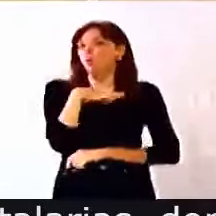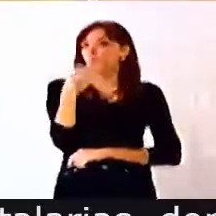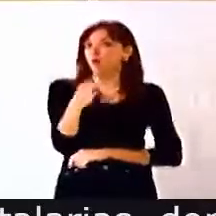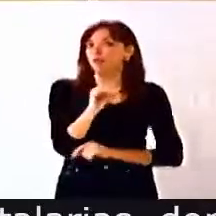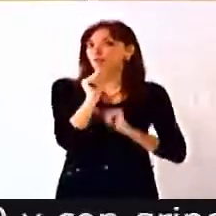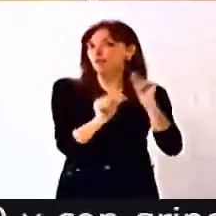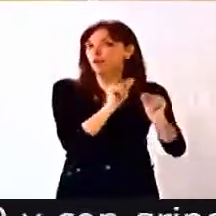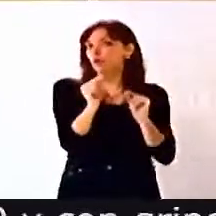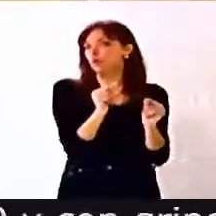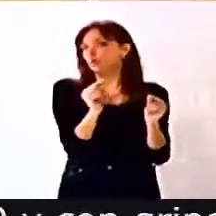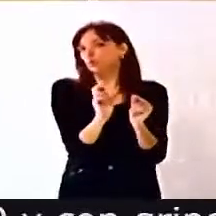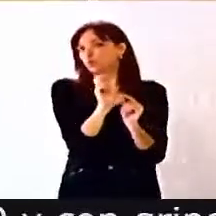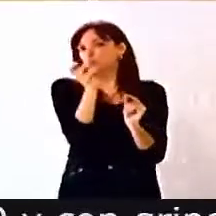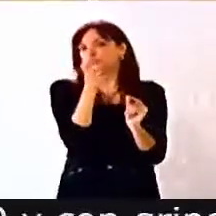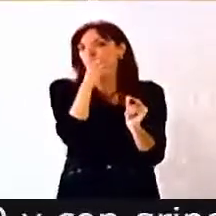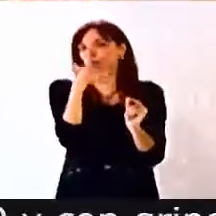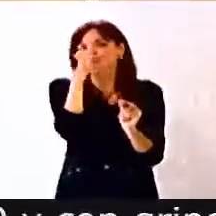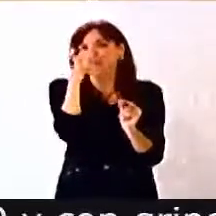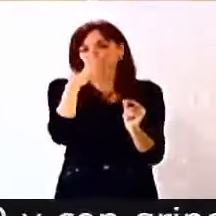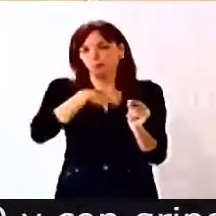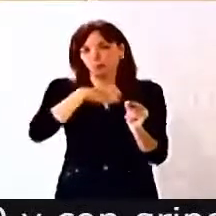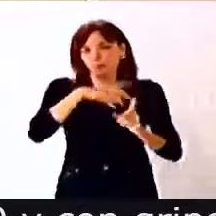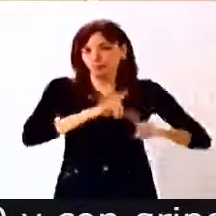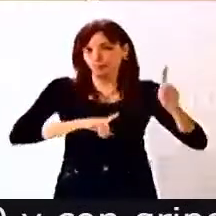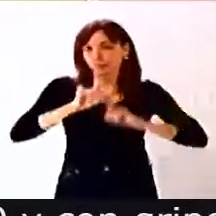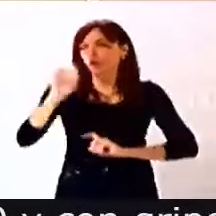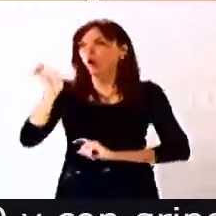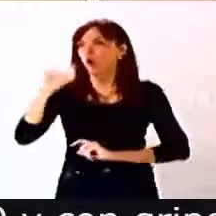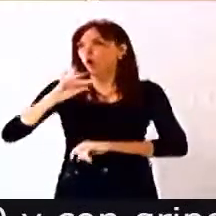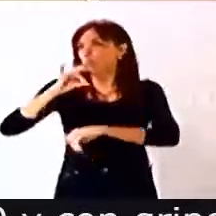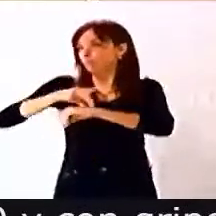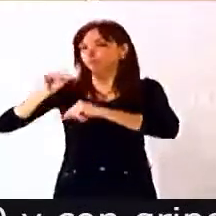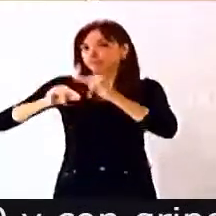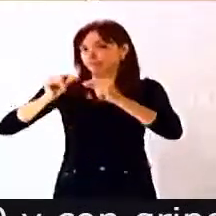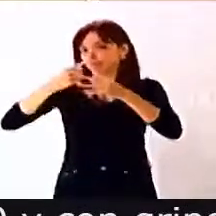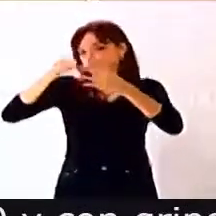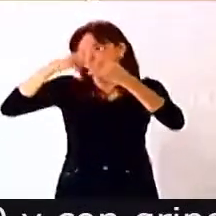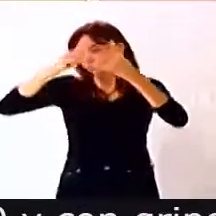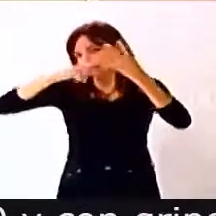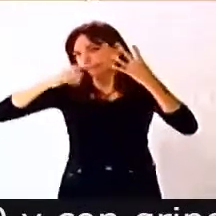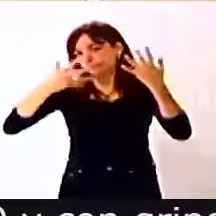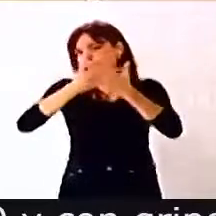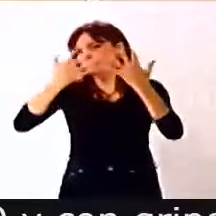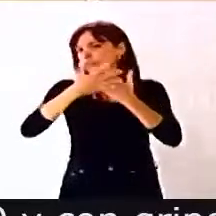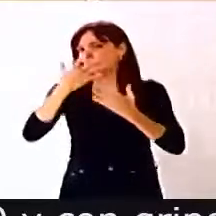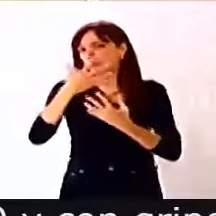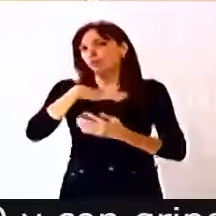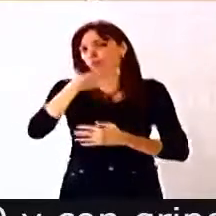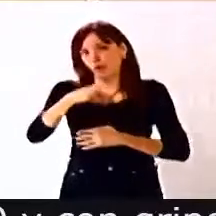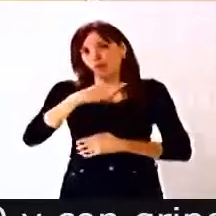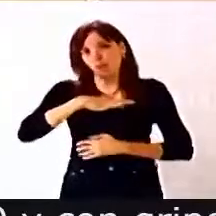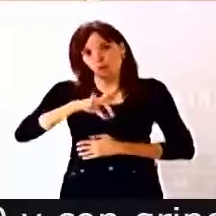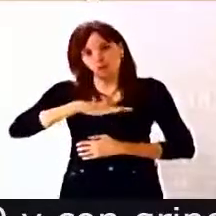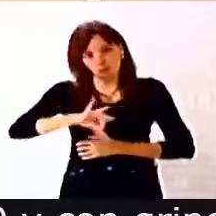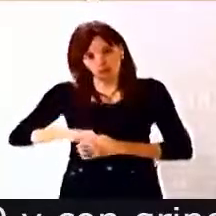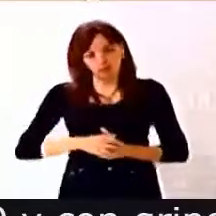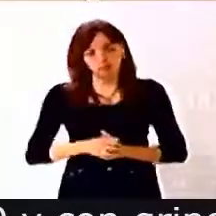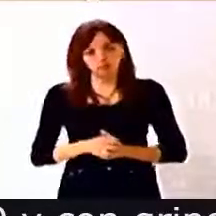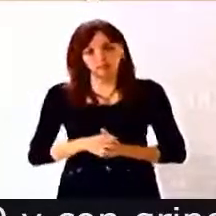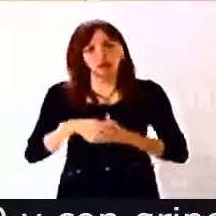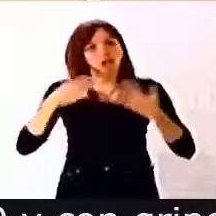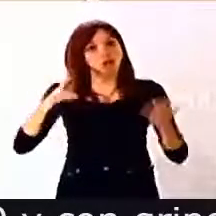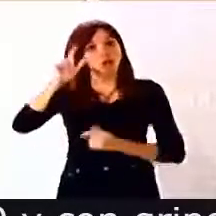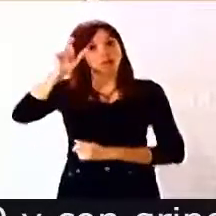un virus sincitial respiratorio, que pueden ser compatibles con otra serie de infecciones víricas, y que en